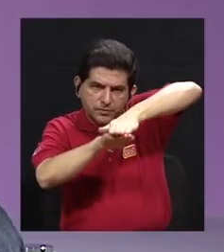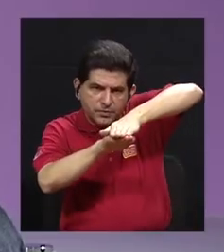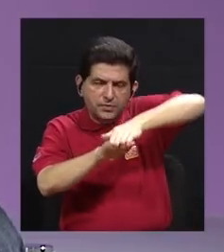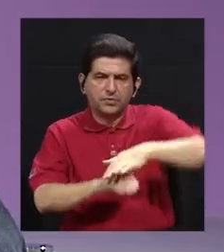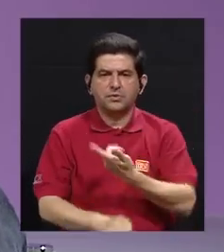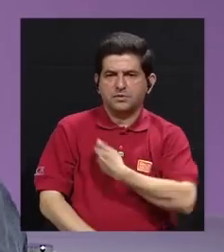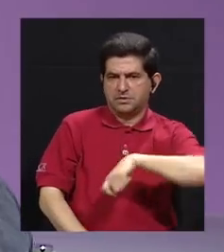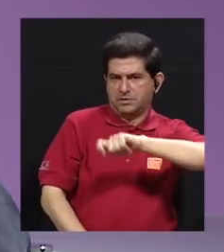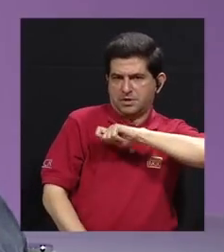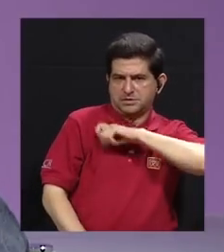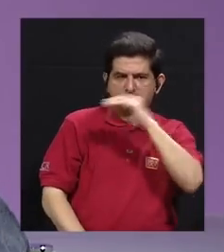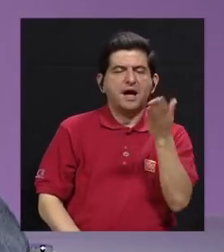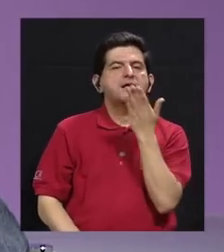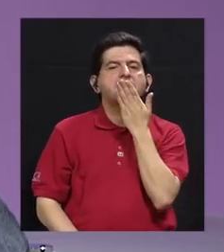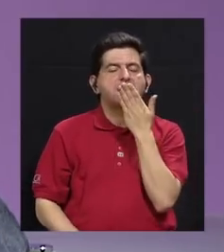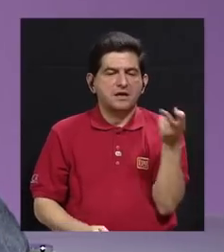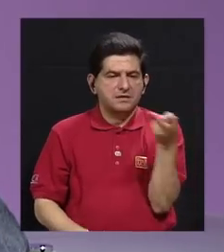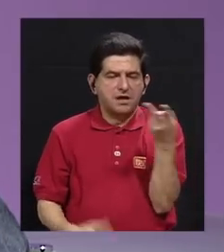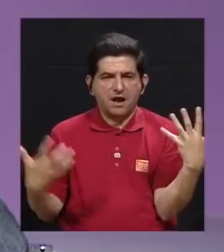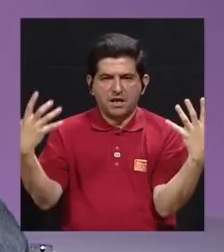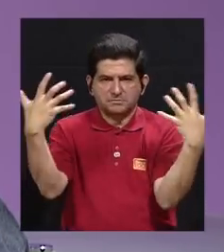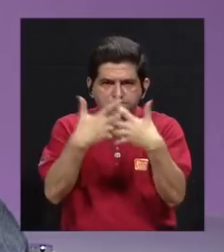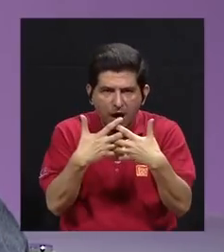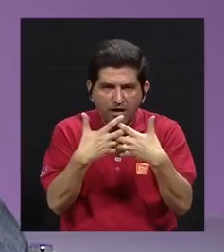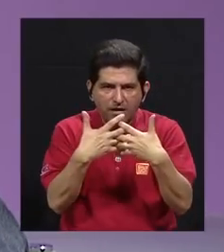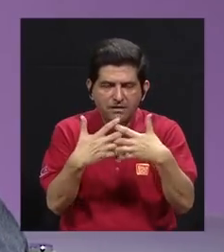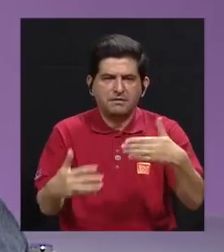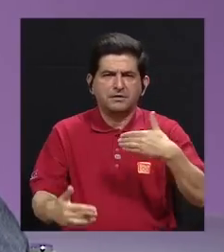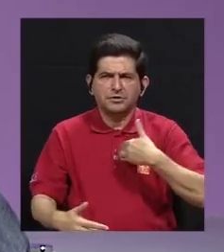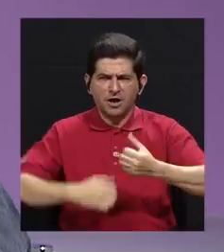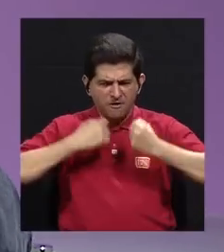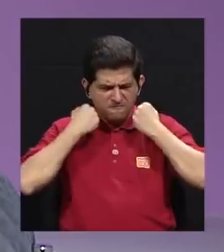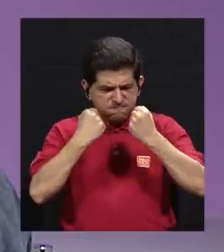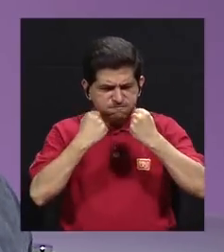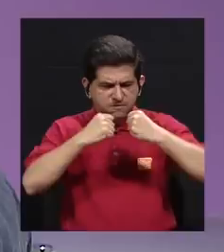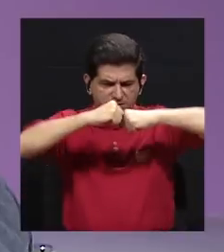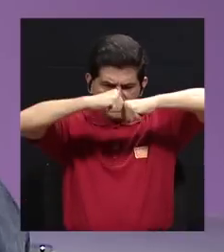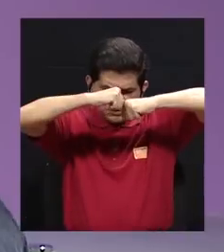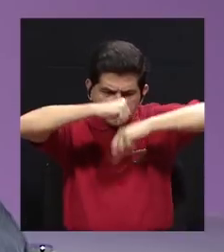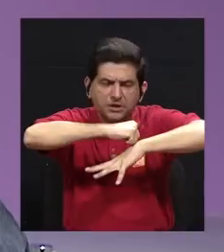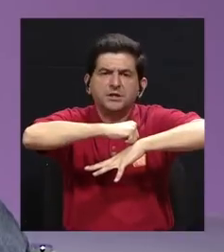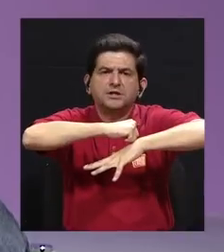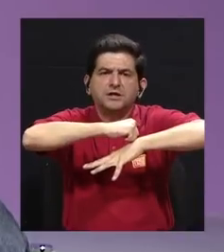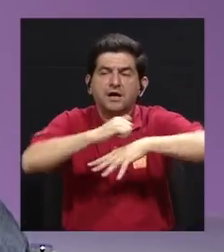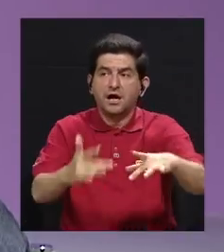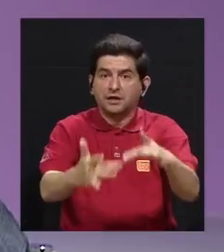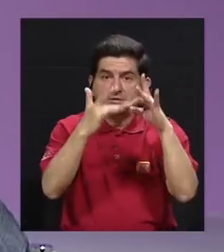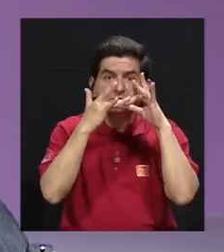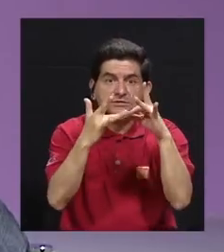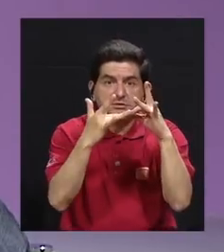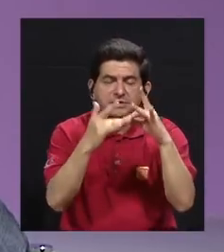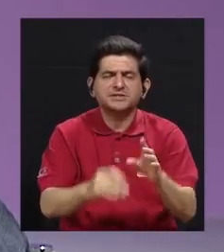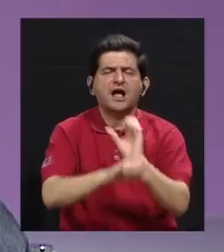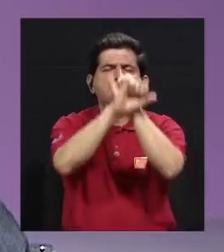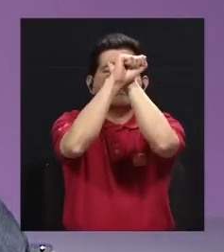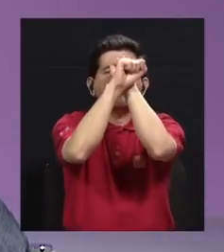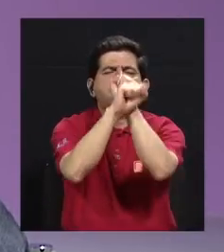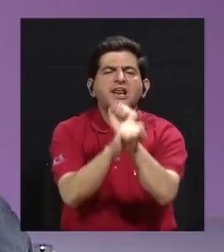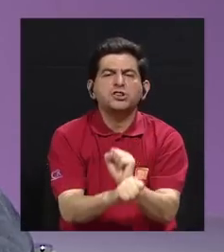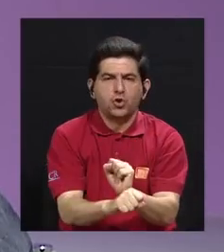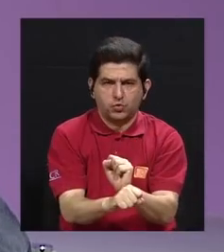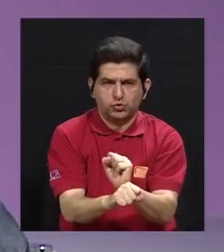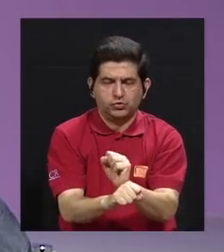elementos españoles e indígenas y que tiene, digamos, un fuerte arraigo, sobre todo